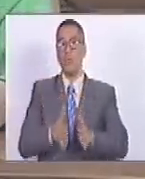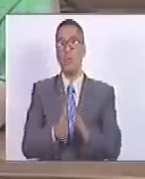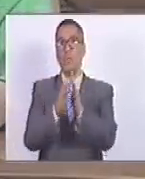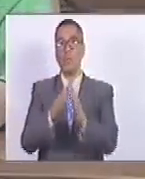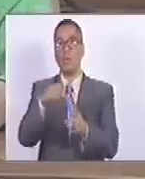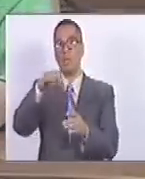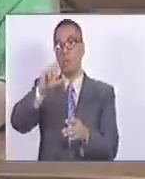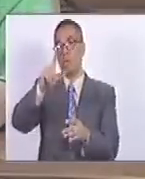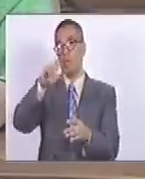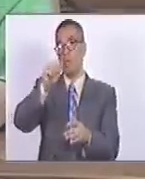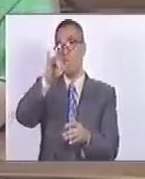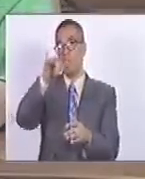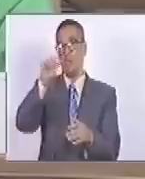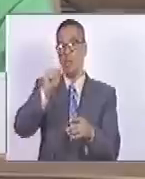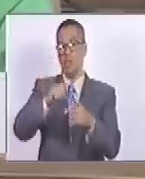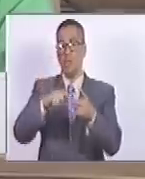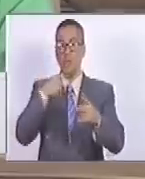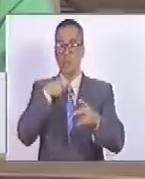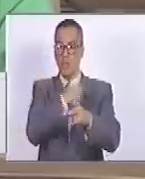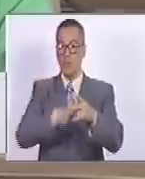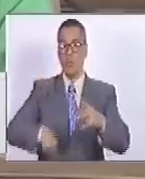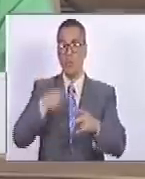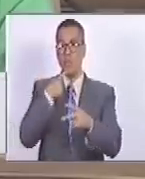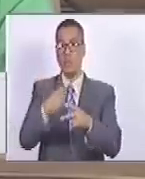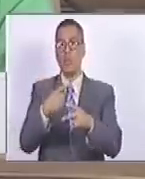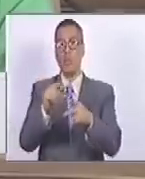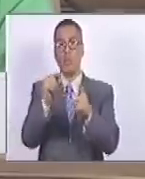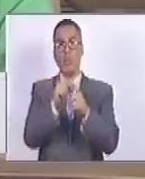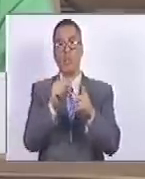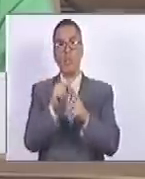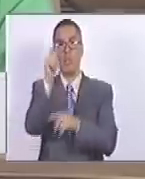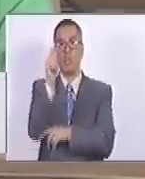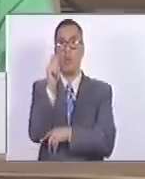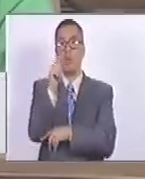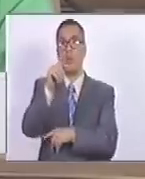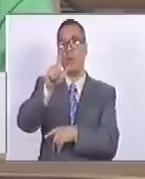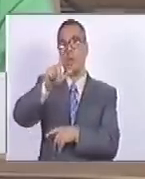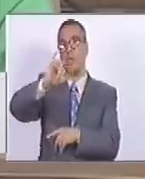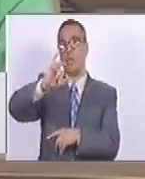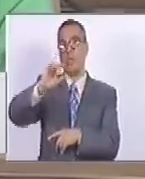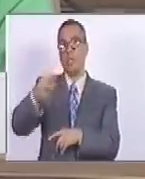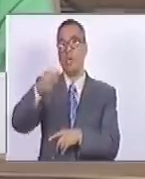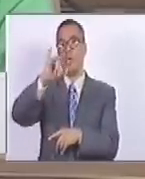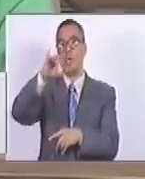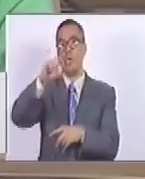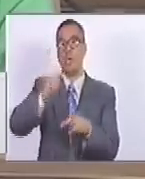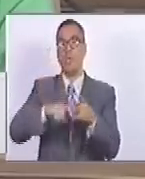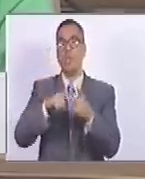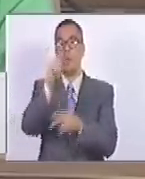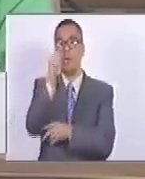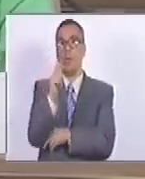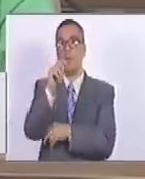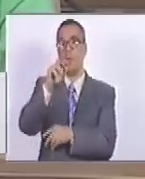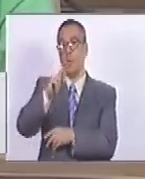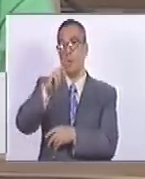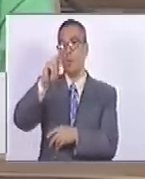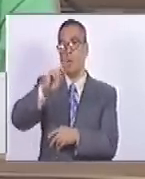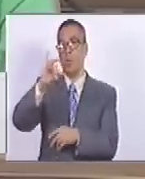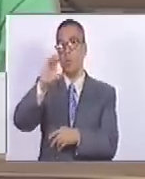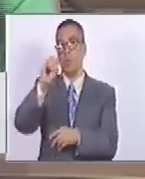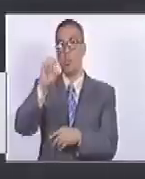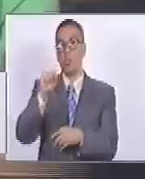de Argelia Laya. El presidente otorgó el derecho de palabra a la diputada Ligia María Machado y al diputado Ricardo